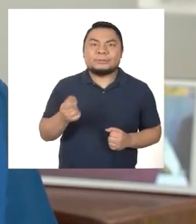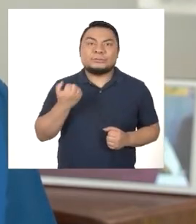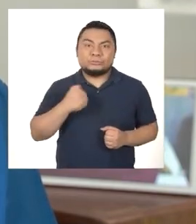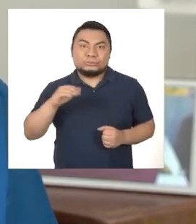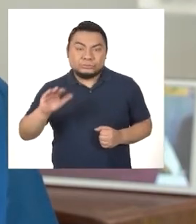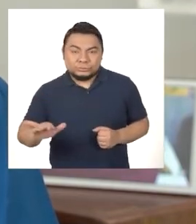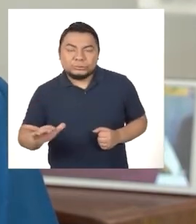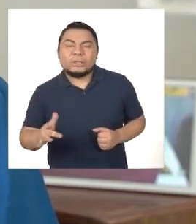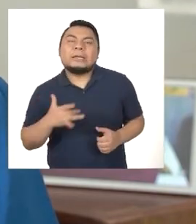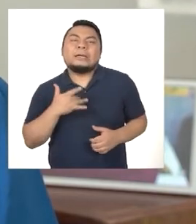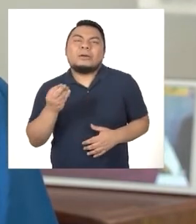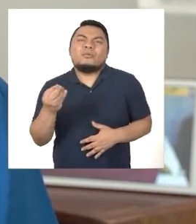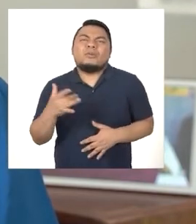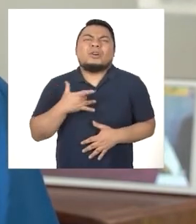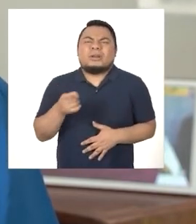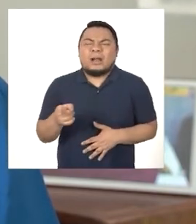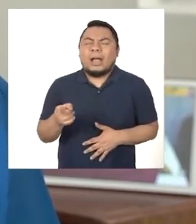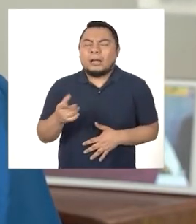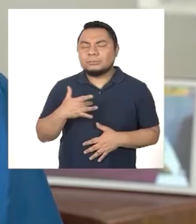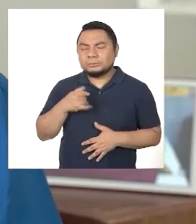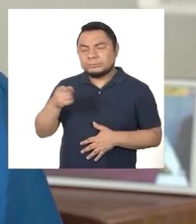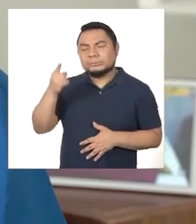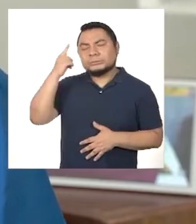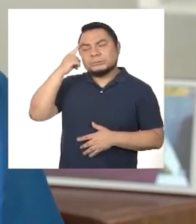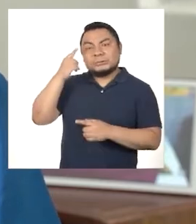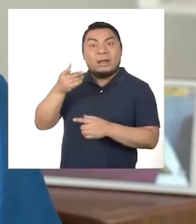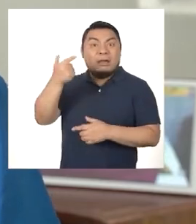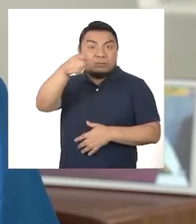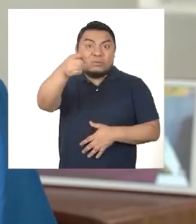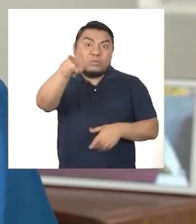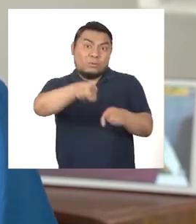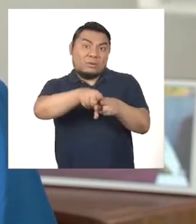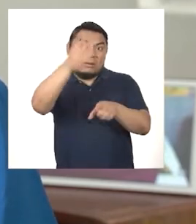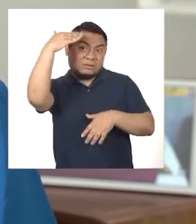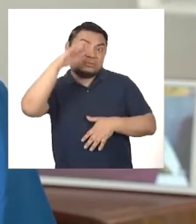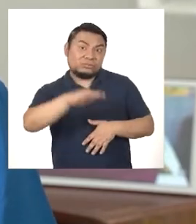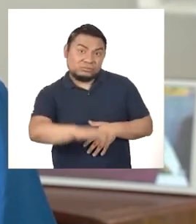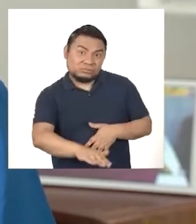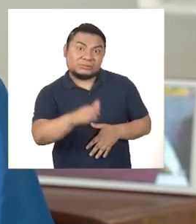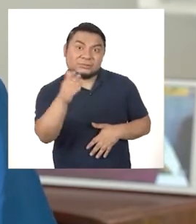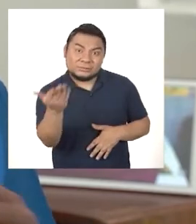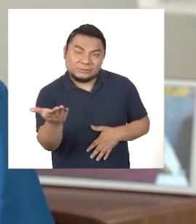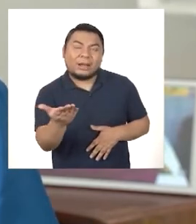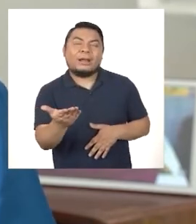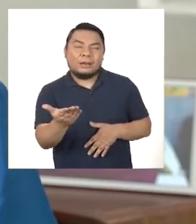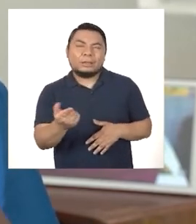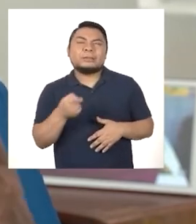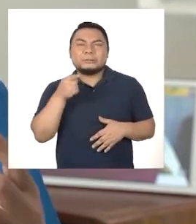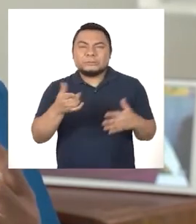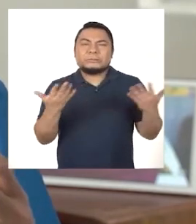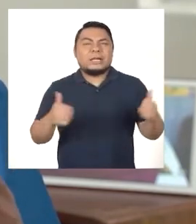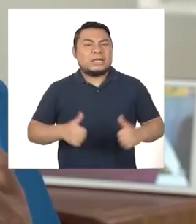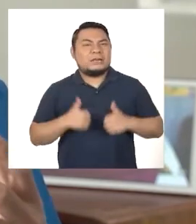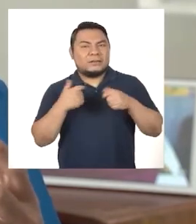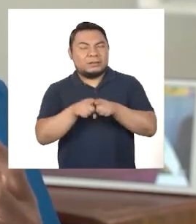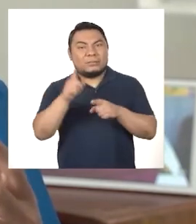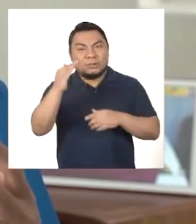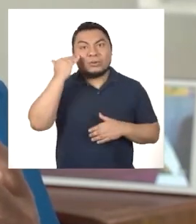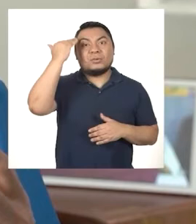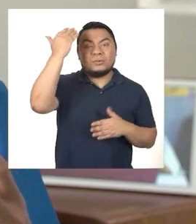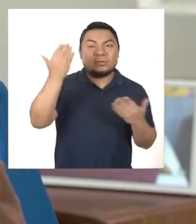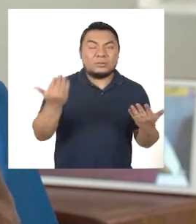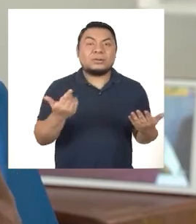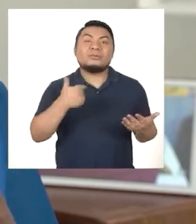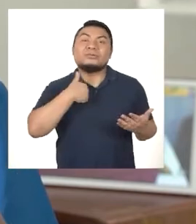es en ponernos en el lugar del niño, un lugar en el que estuvimos alguna vez en nuestra infancia. Y estas son situaciones que se dan en la vida también como